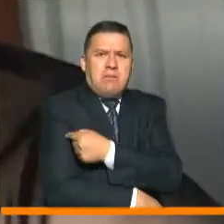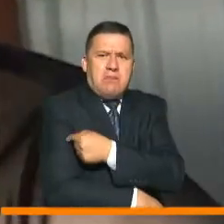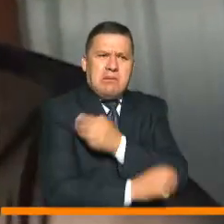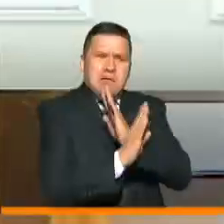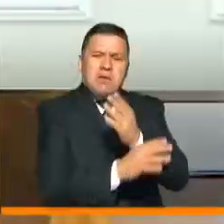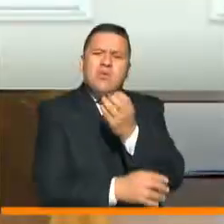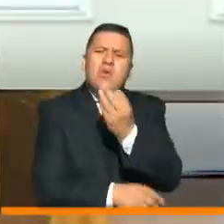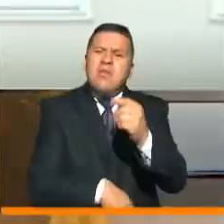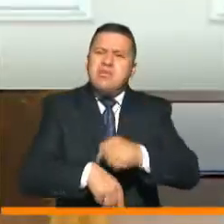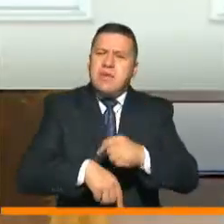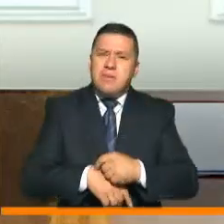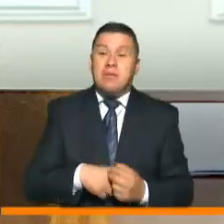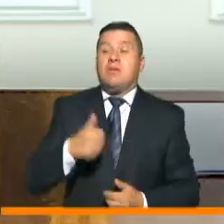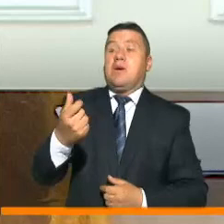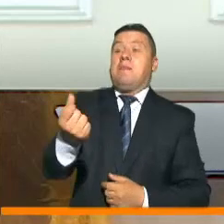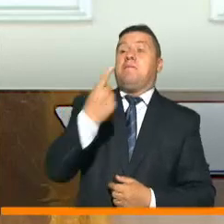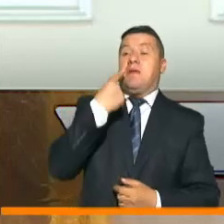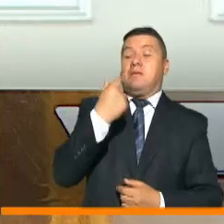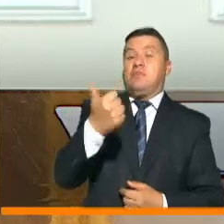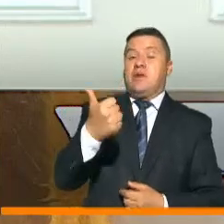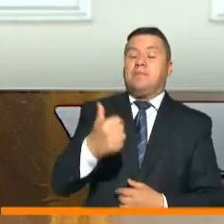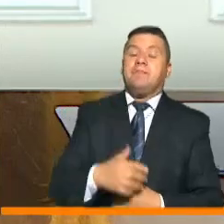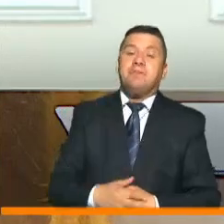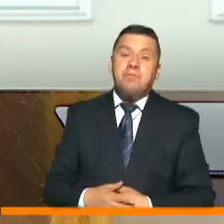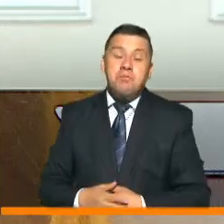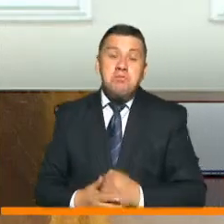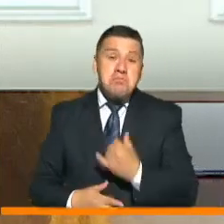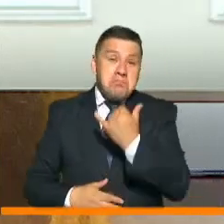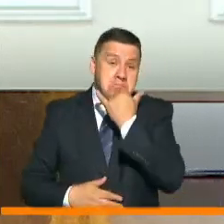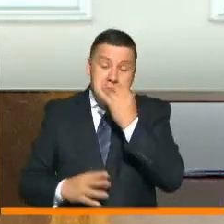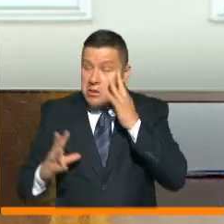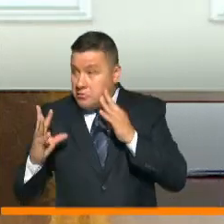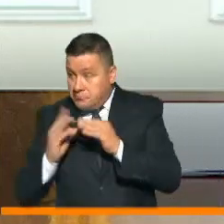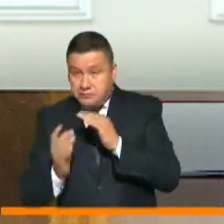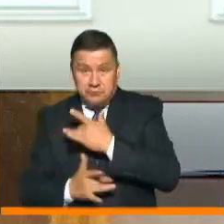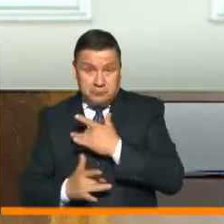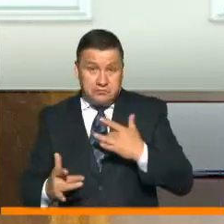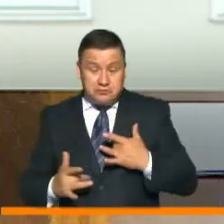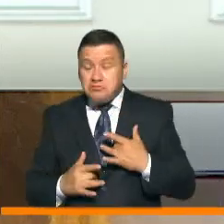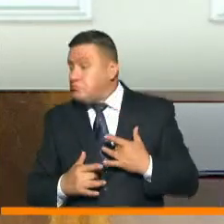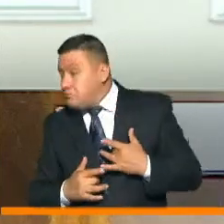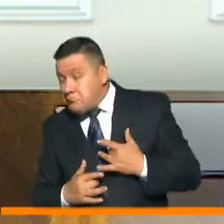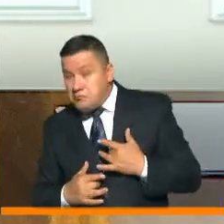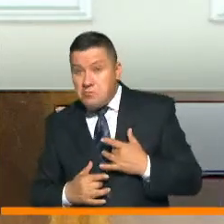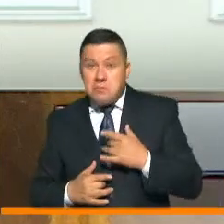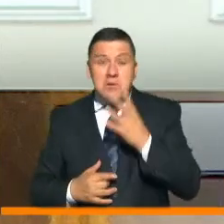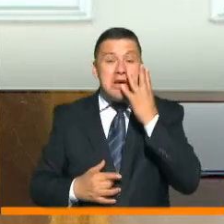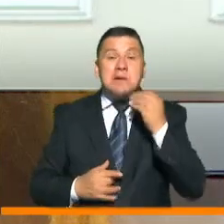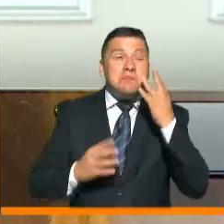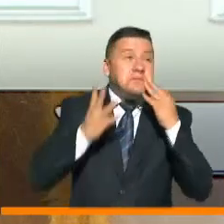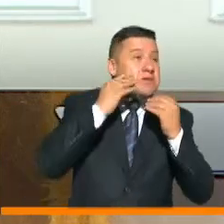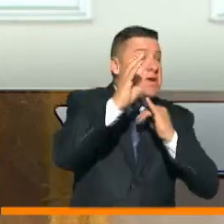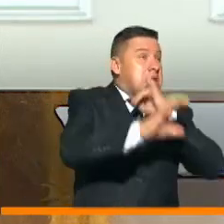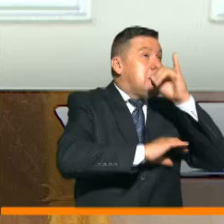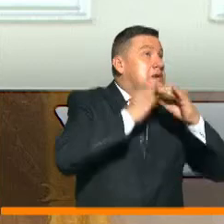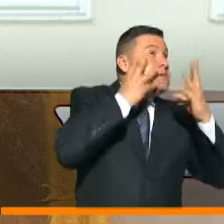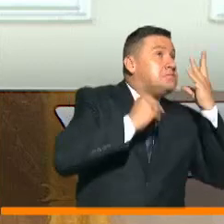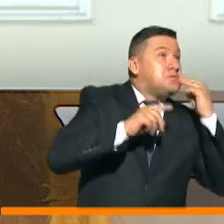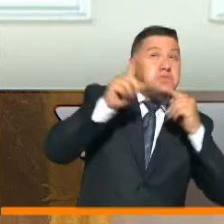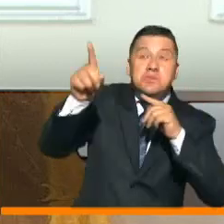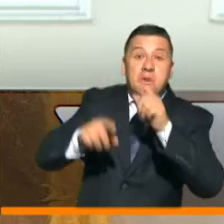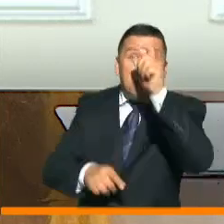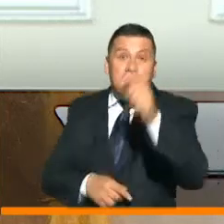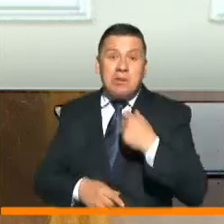COVID? Buena pregunta, Juliana. Lo que hemos establecido con las autoridades sanitarias, basada también en la experiencia internacional, si una